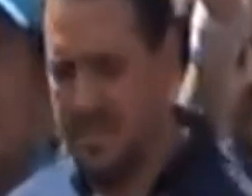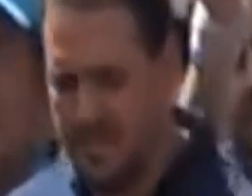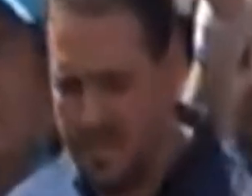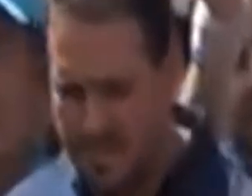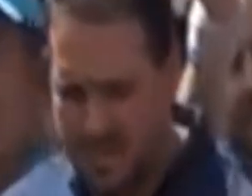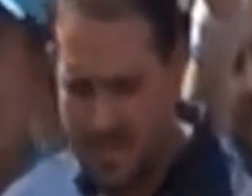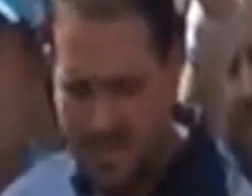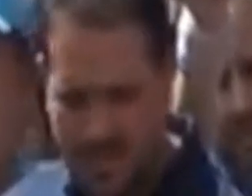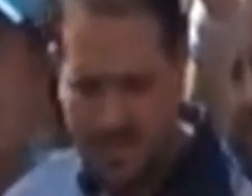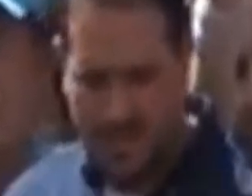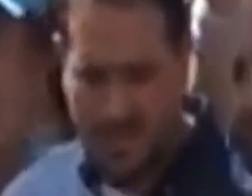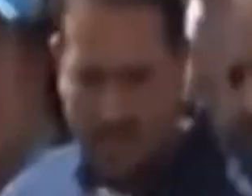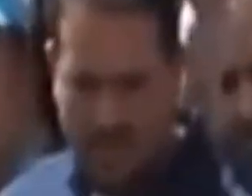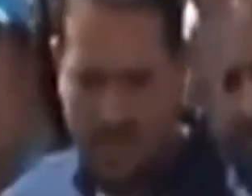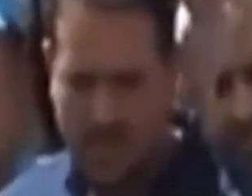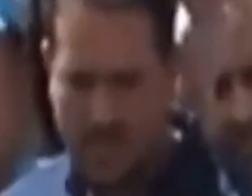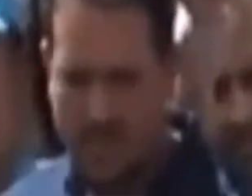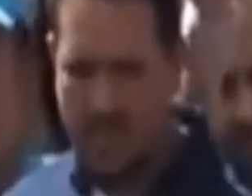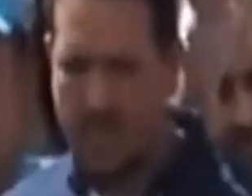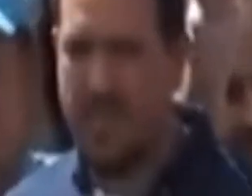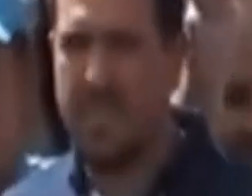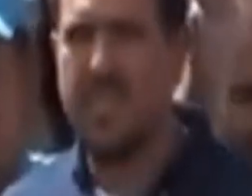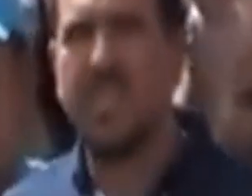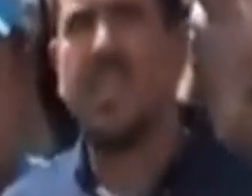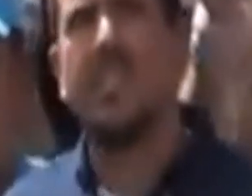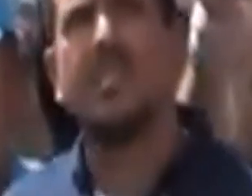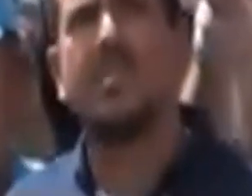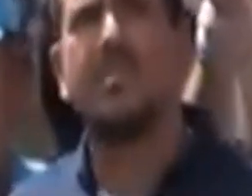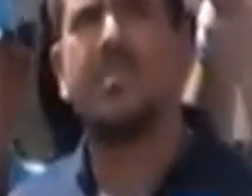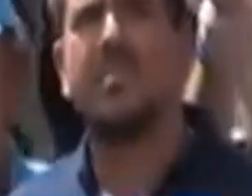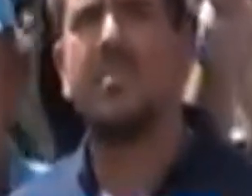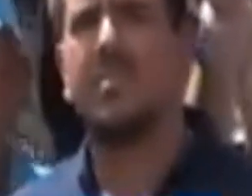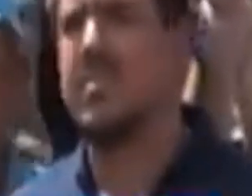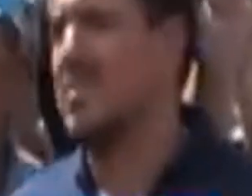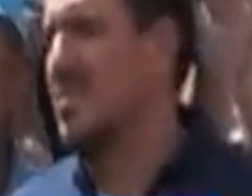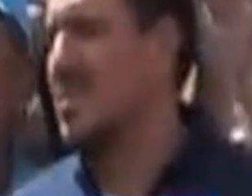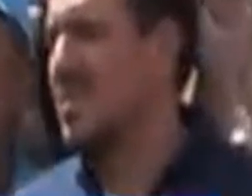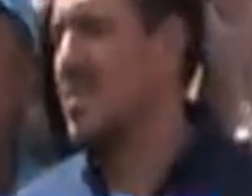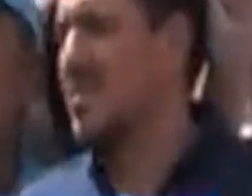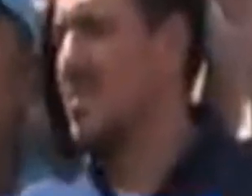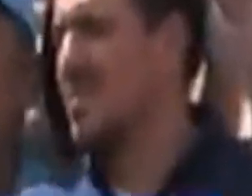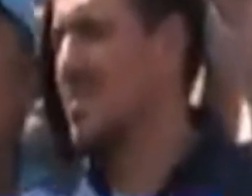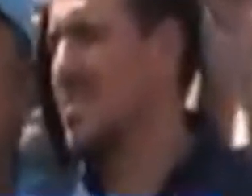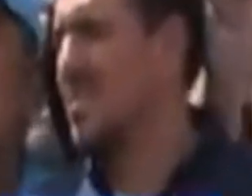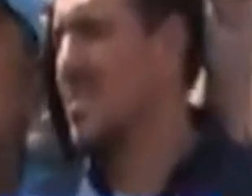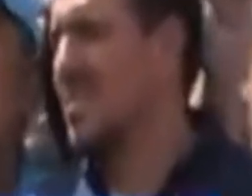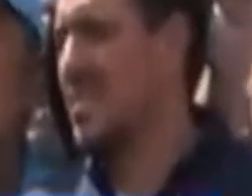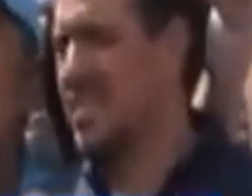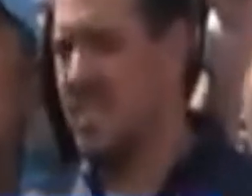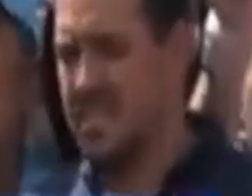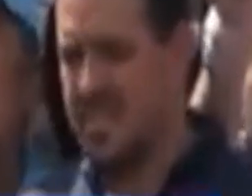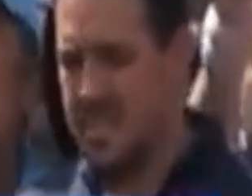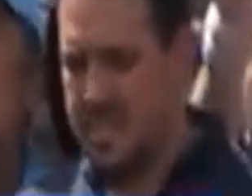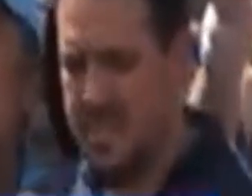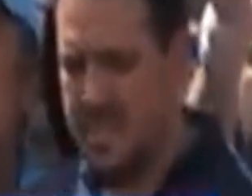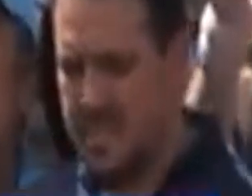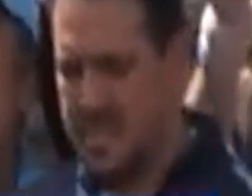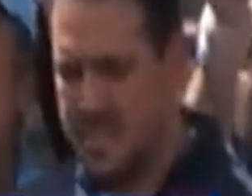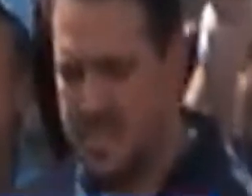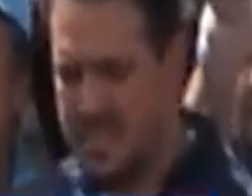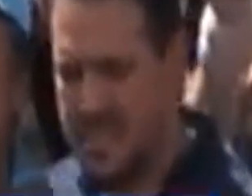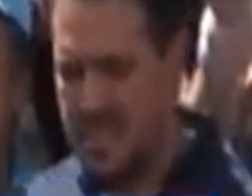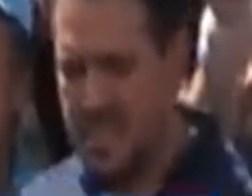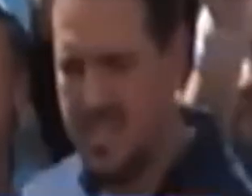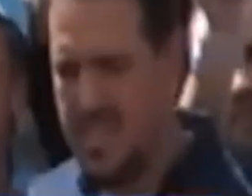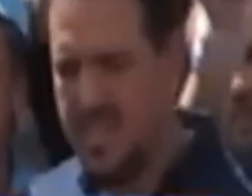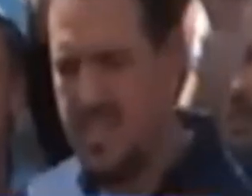ha imputado sus funciones y ha trasladado al órgano revolucionario producto de las elecciones fraudulentas en el 2020. La nueva mayoría